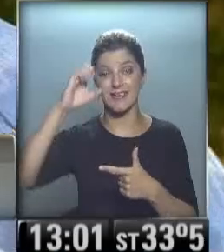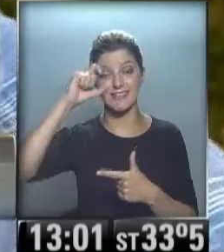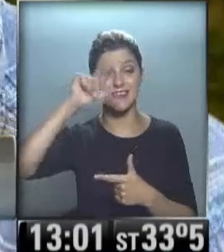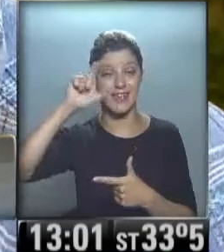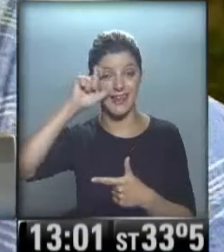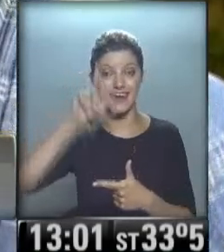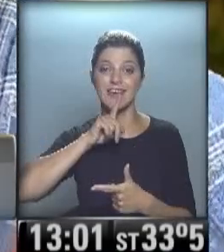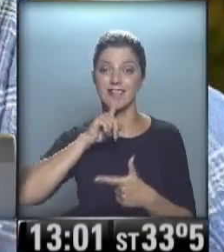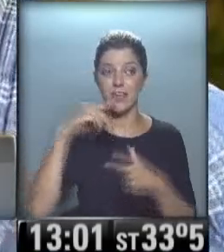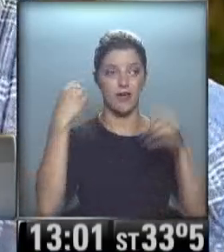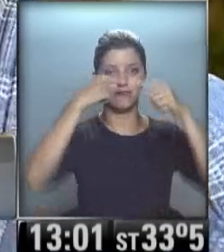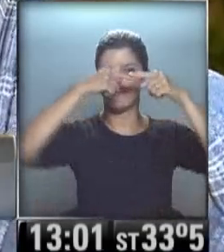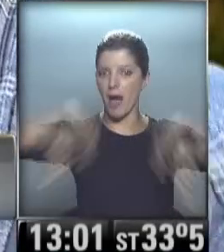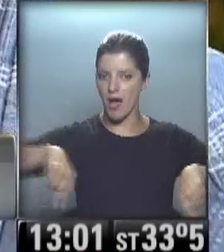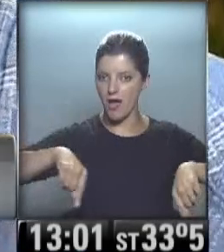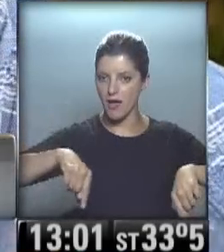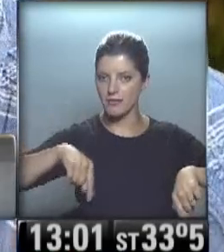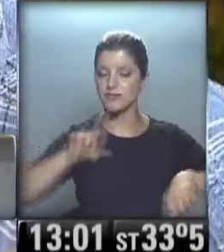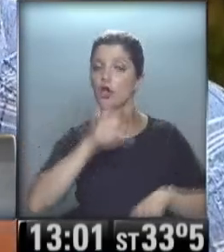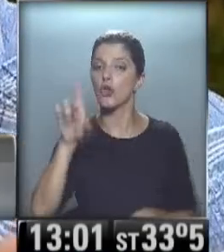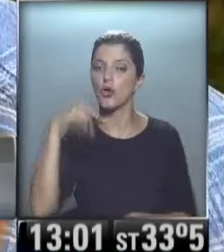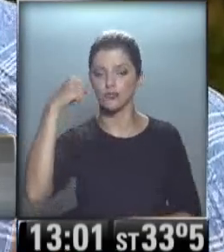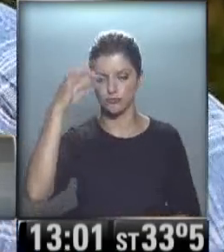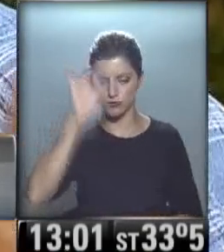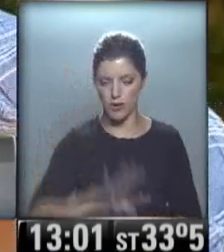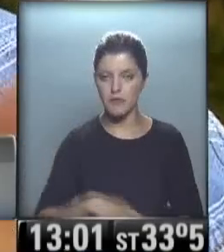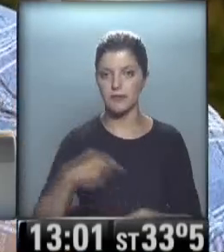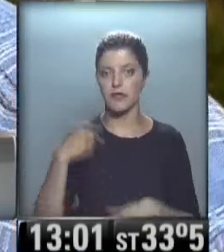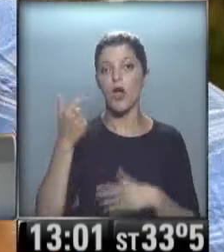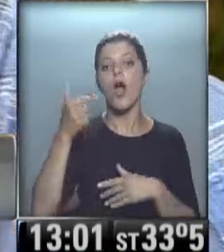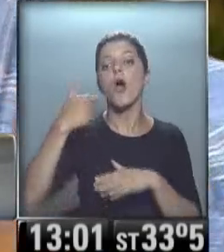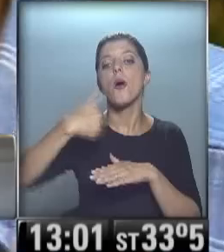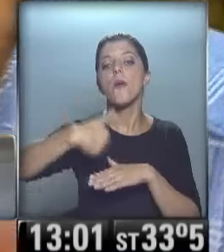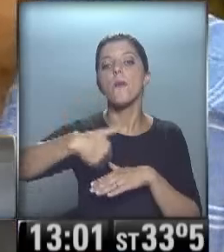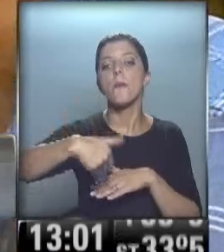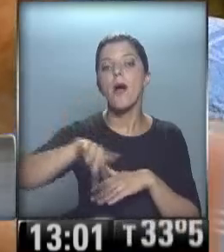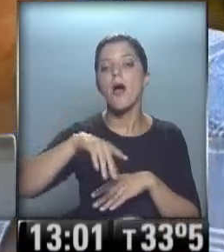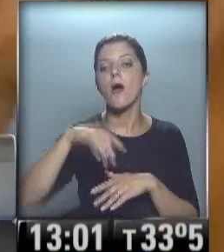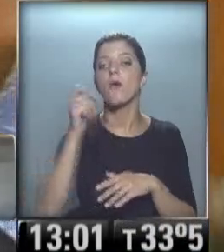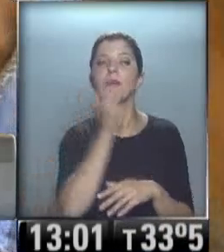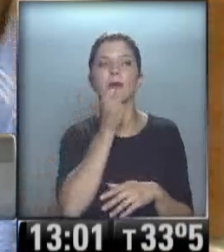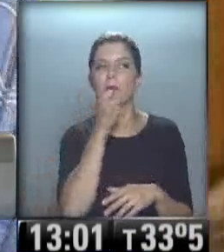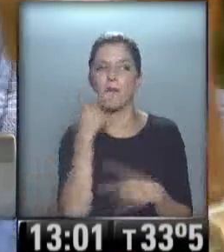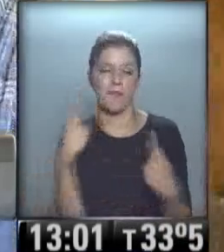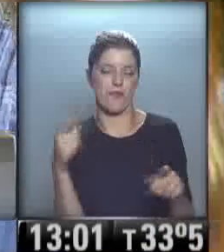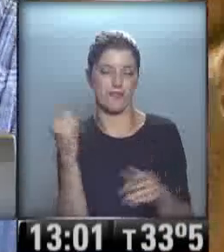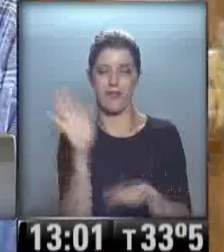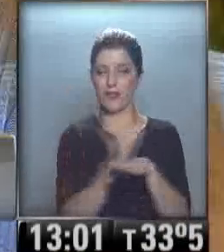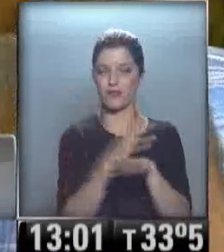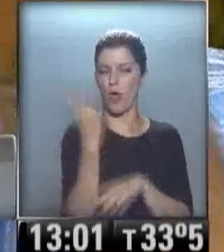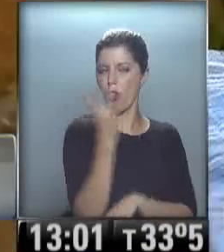digamos lo contrario no solo en el plano lo que aú no o director de cine le encantaría No es cierto dos hijas de